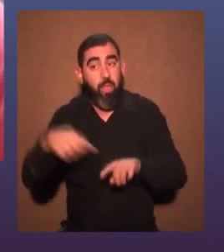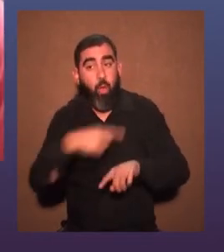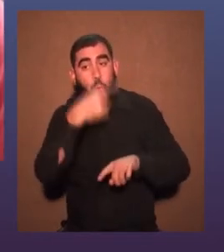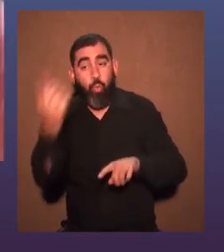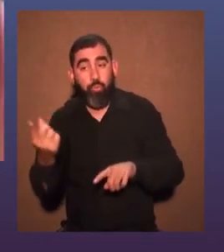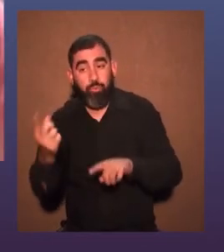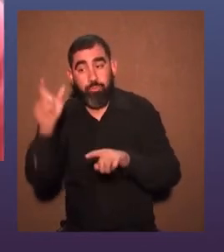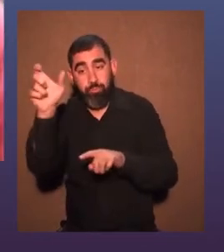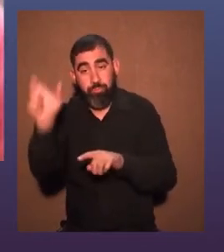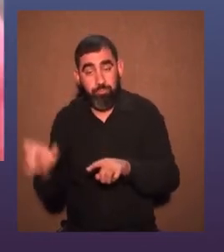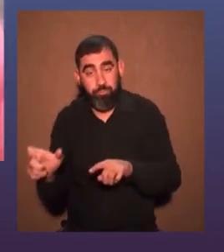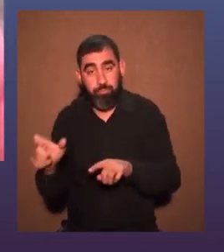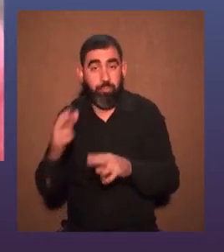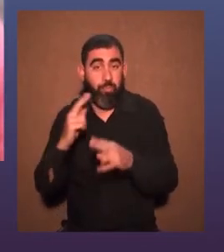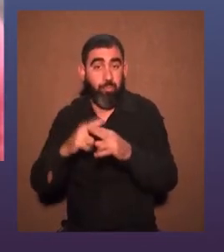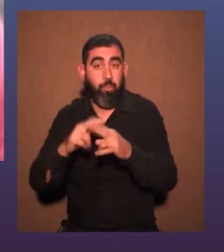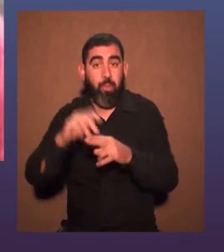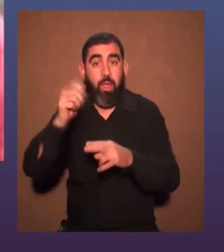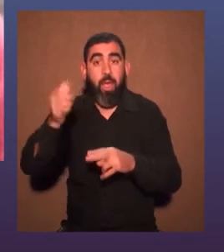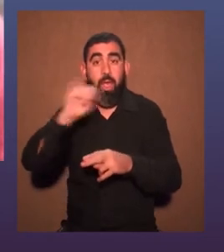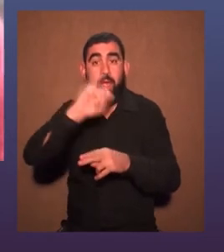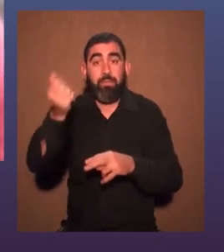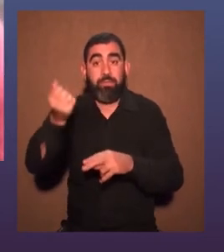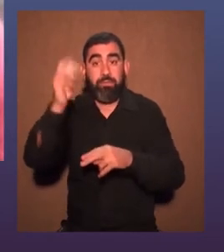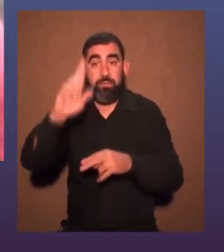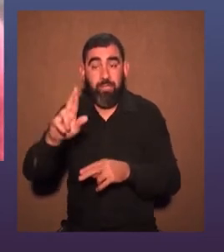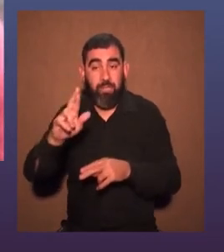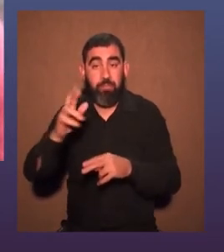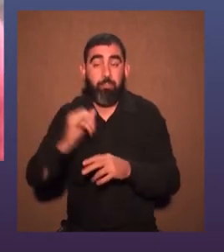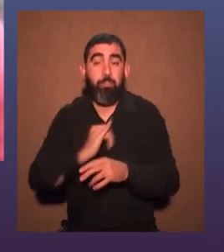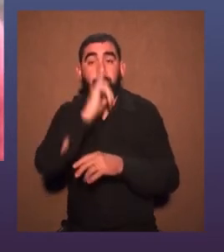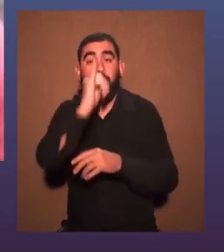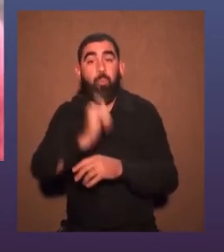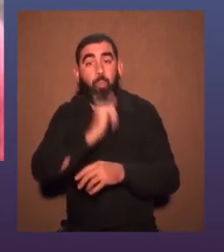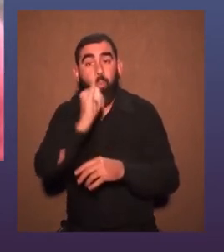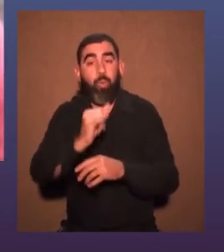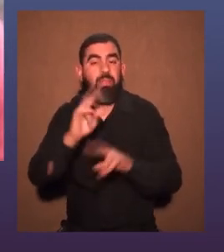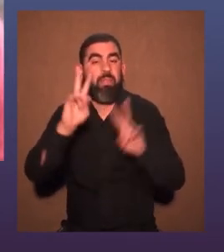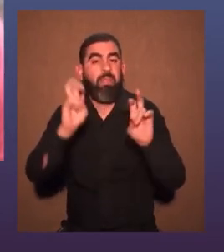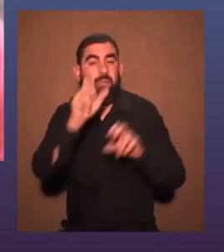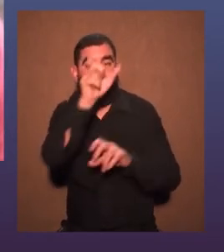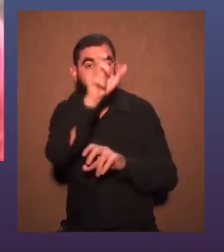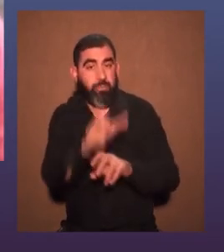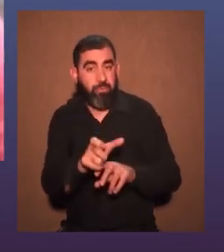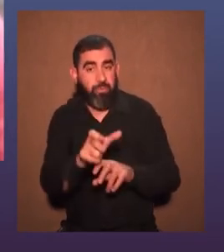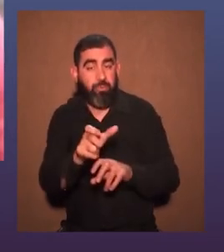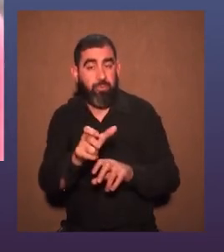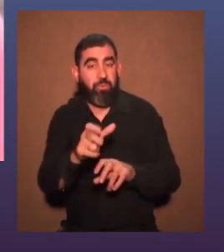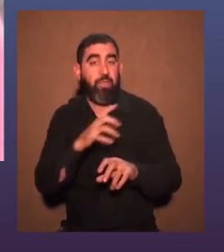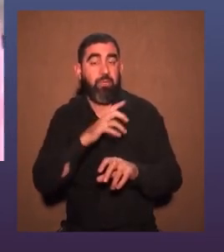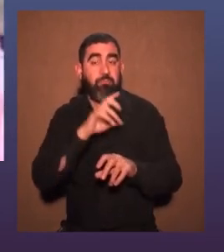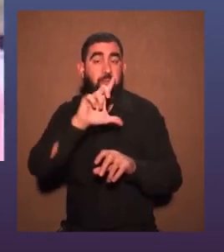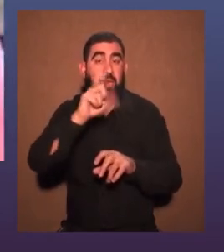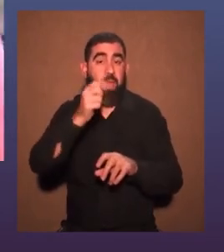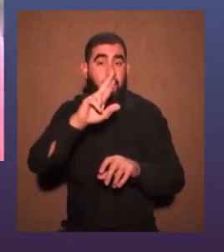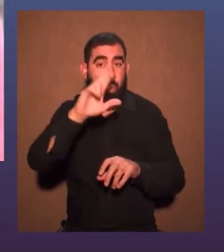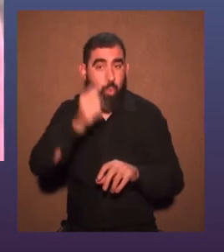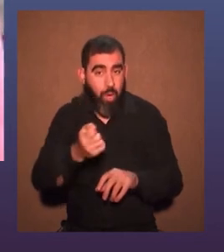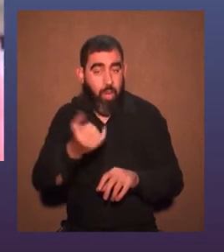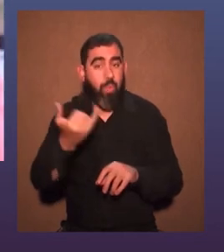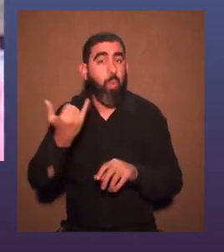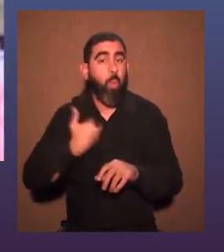el azar, como para que cuente un poco esto de Martín y de Laura y cómo